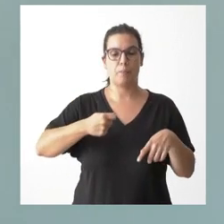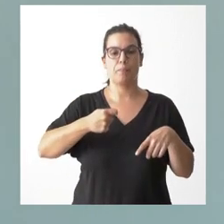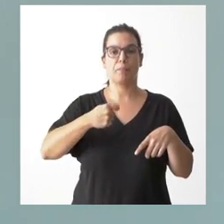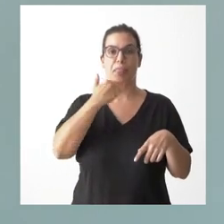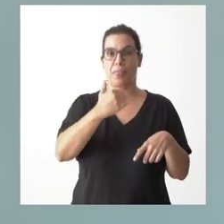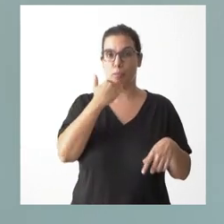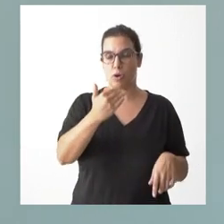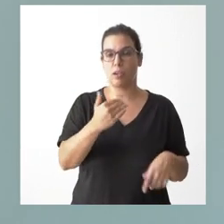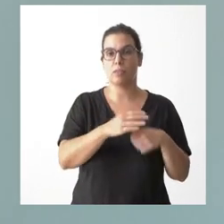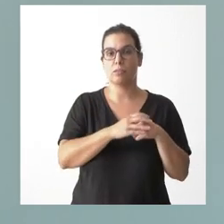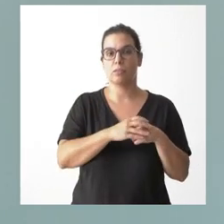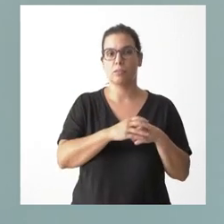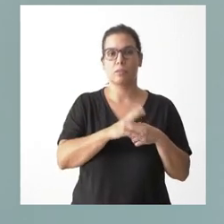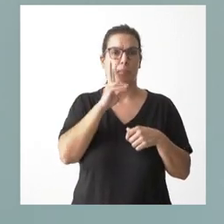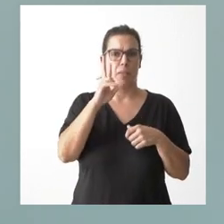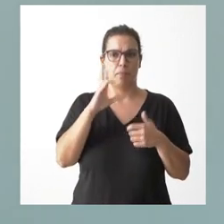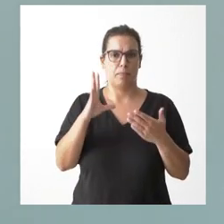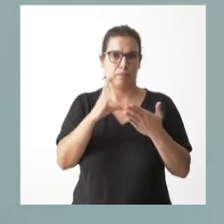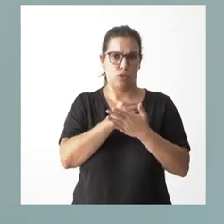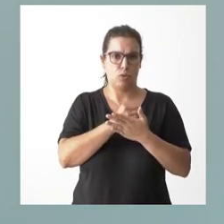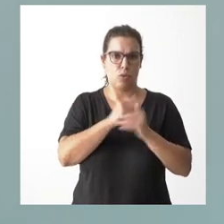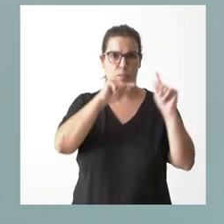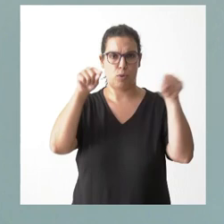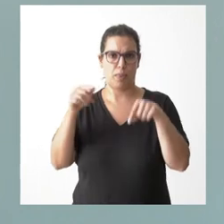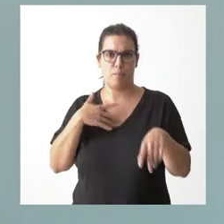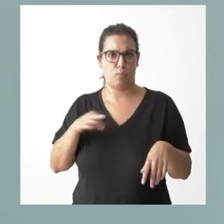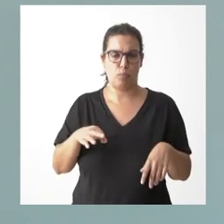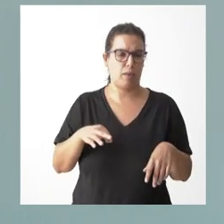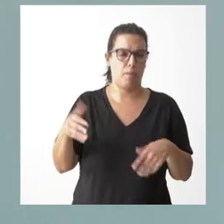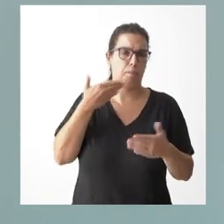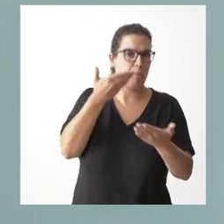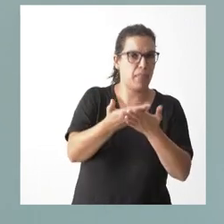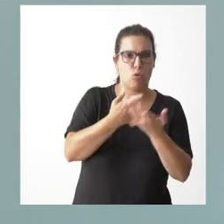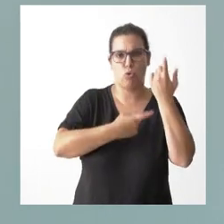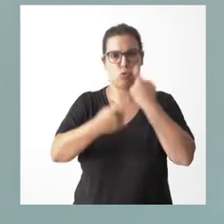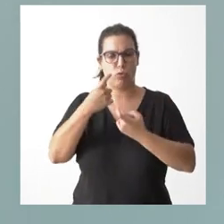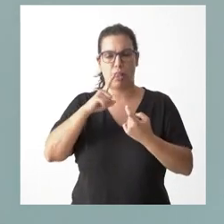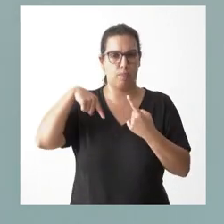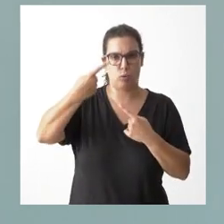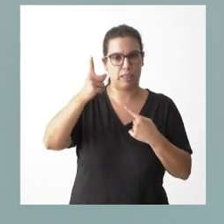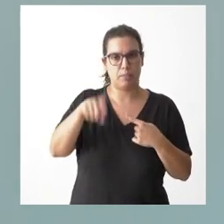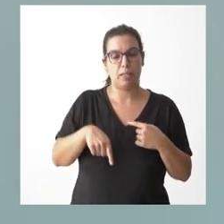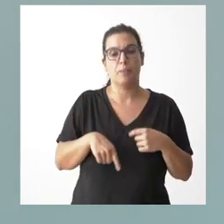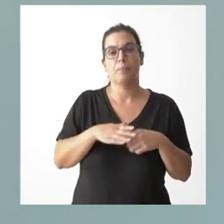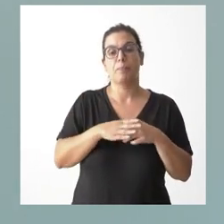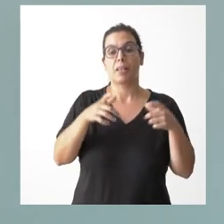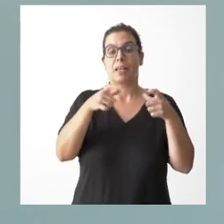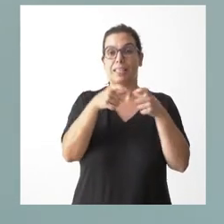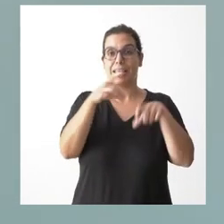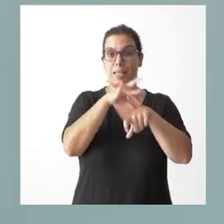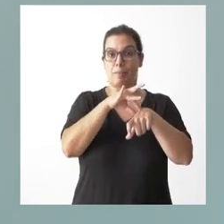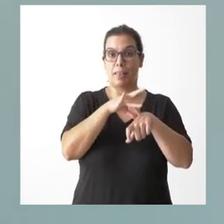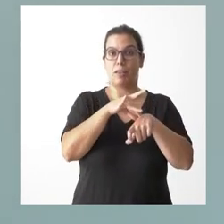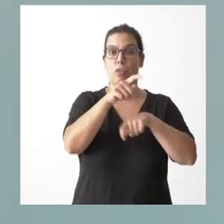Zamora, que como digo está disponible para todas las provincias y lo pueden también consultar o pedirlo. En otro momento, el número de tarjetas sanitarias